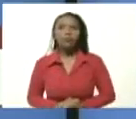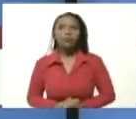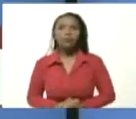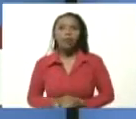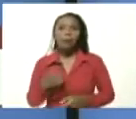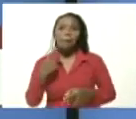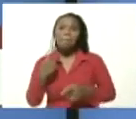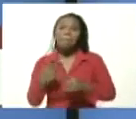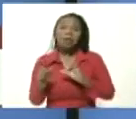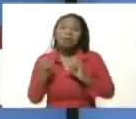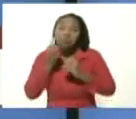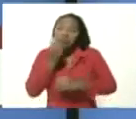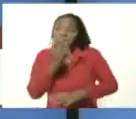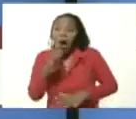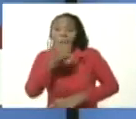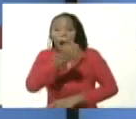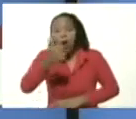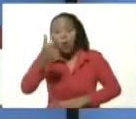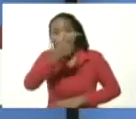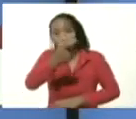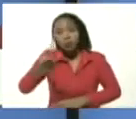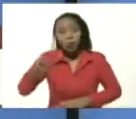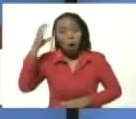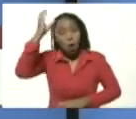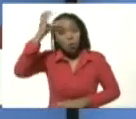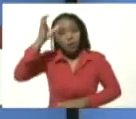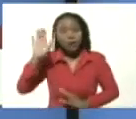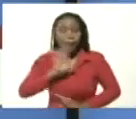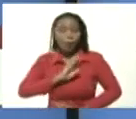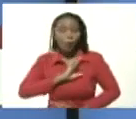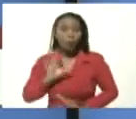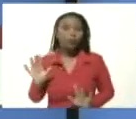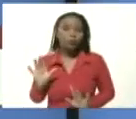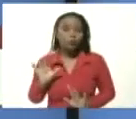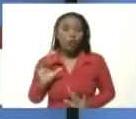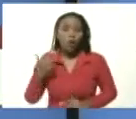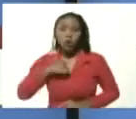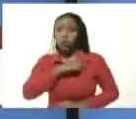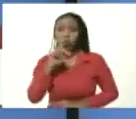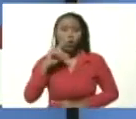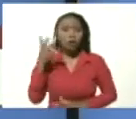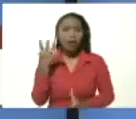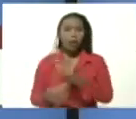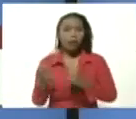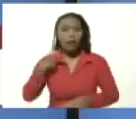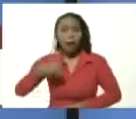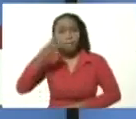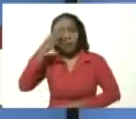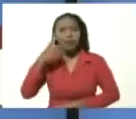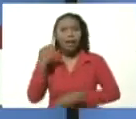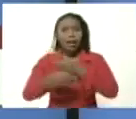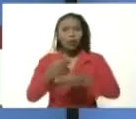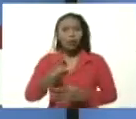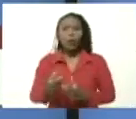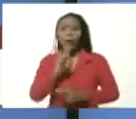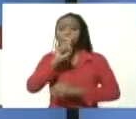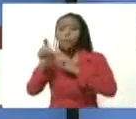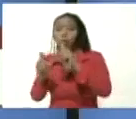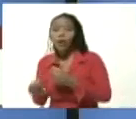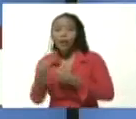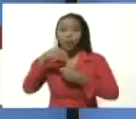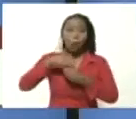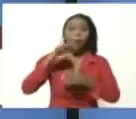Pero bueno, cada quien con su conciencia. Nosotros, nuestros candidatos, no salieron de la piratería, salieron de una consulta interna, por eso